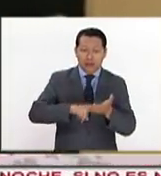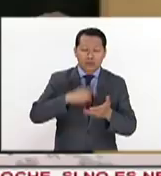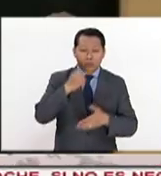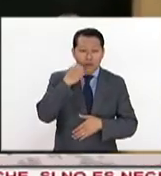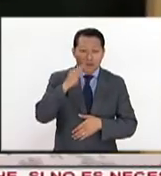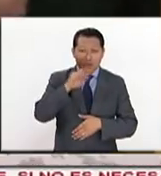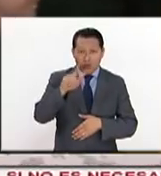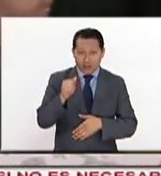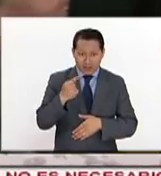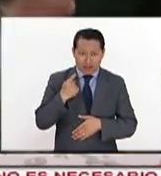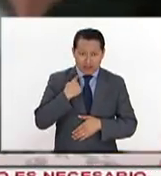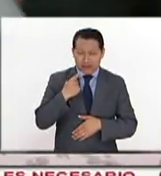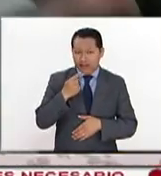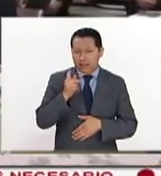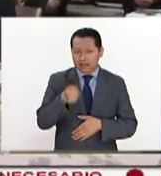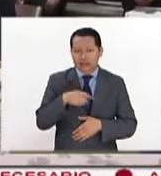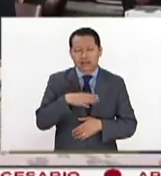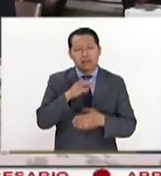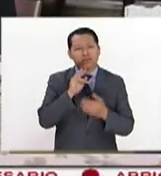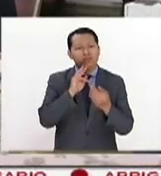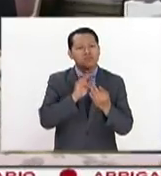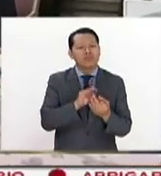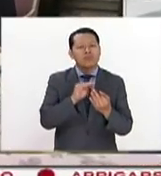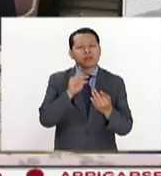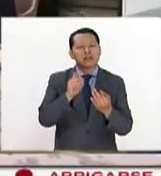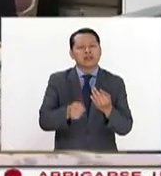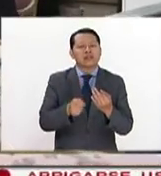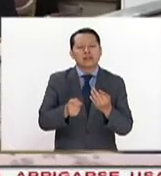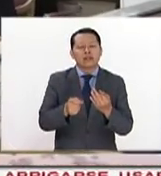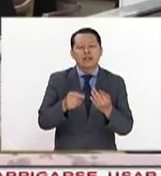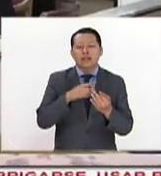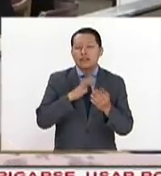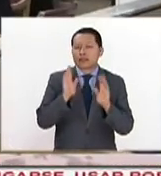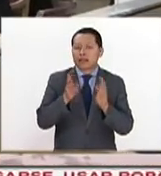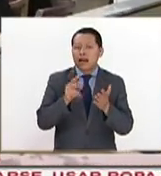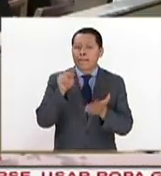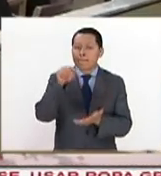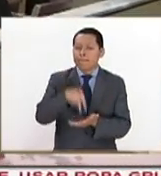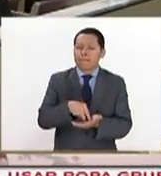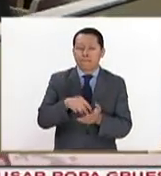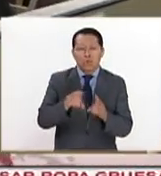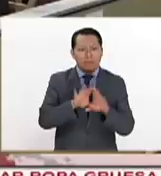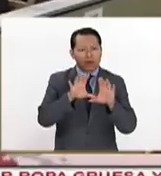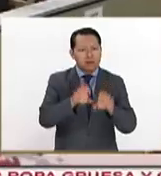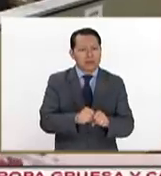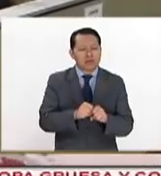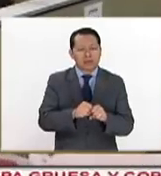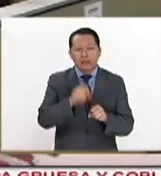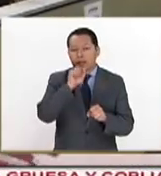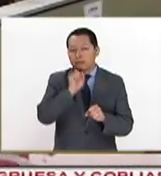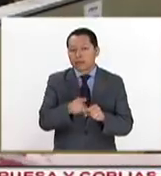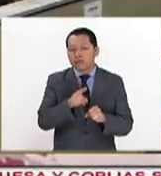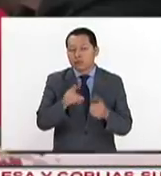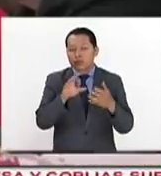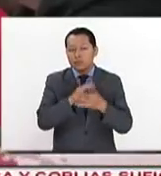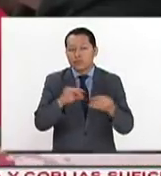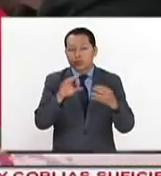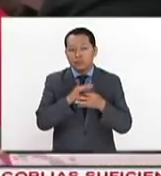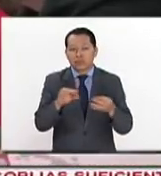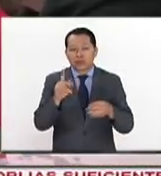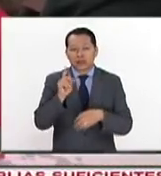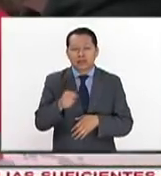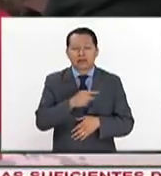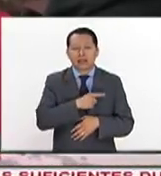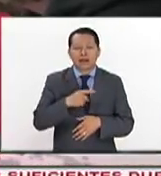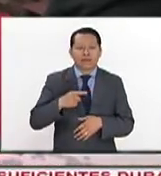en Florida, compareció ante la corte en lo que fue su primera aparición pública desde que fue detenido. En la audiencia se habló sobre si se